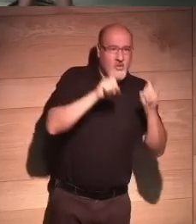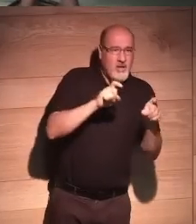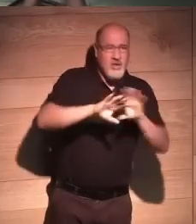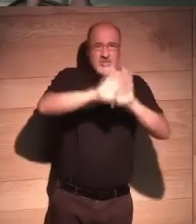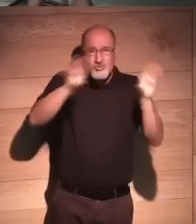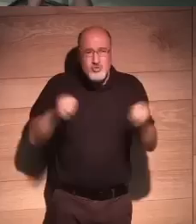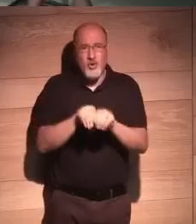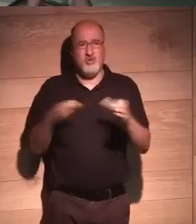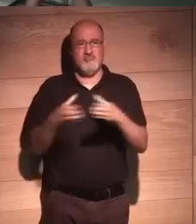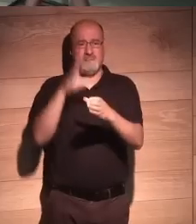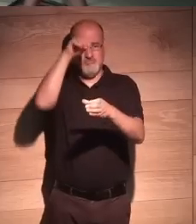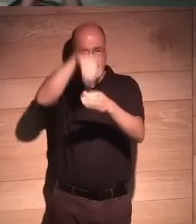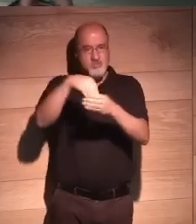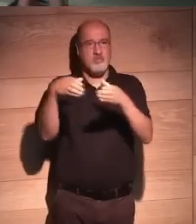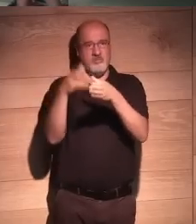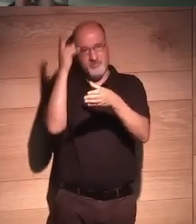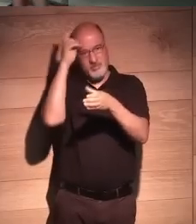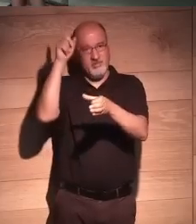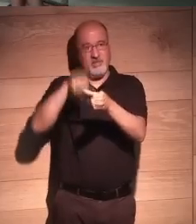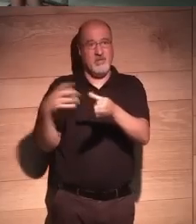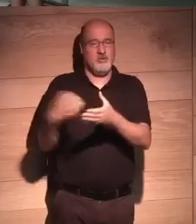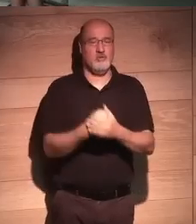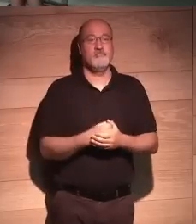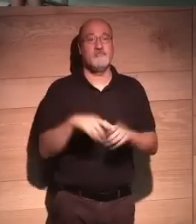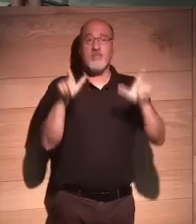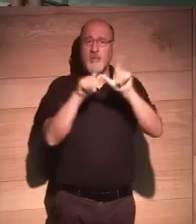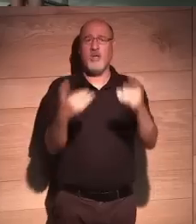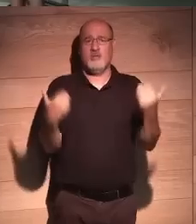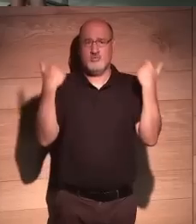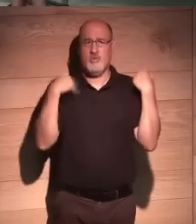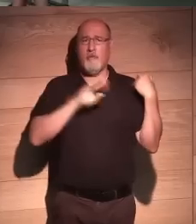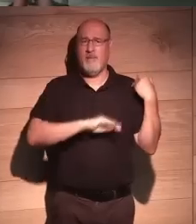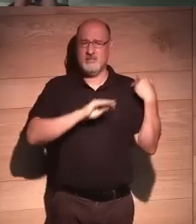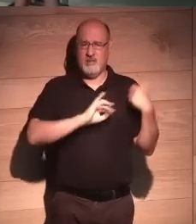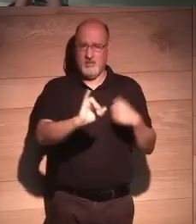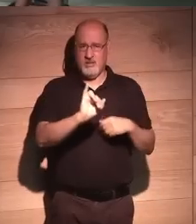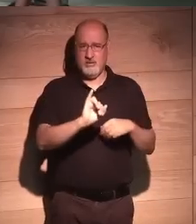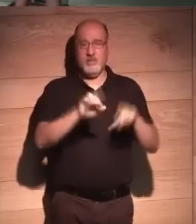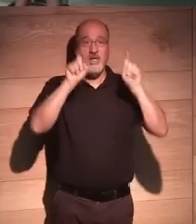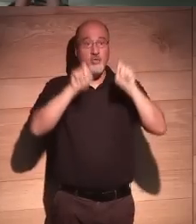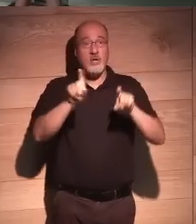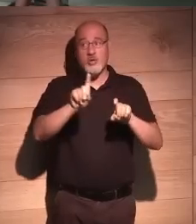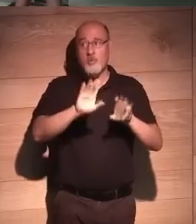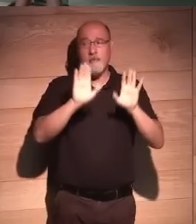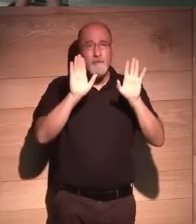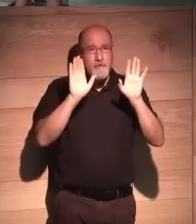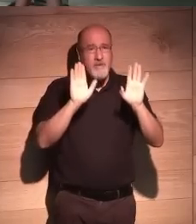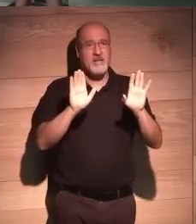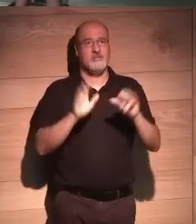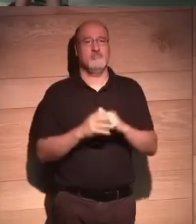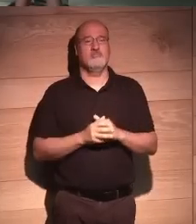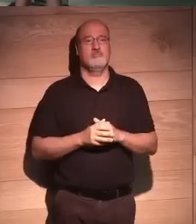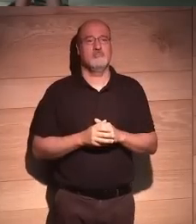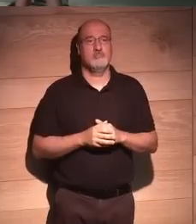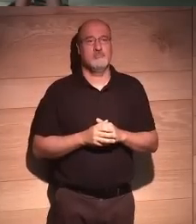la televisión es un gran poder Participa, y claro, creo que sí, que tiene claro. mucha responsabilidad. O sea, Claro. no tiene que educar, pero tampoco... No, yo estoy